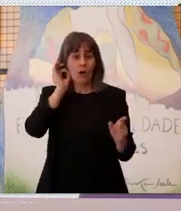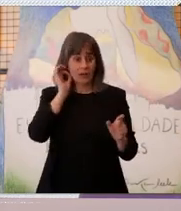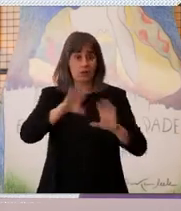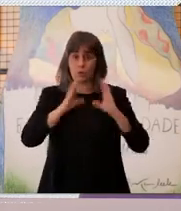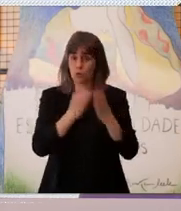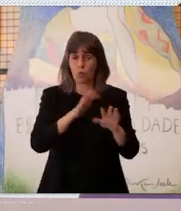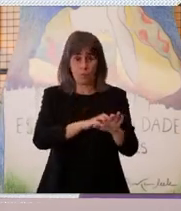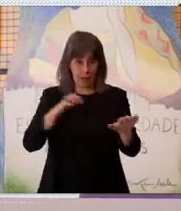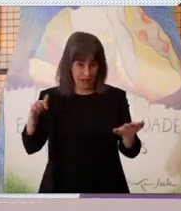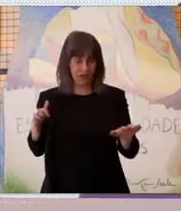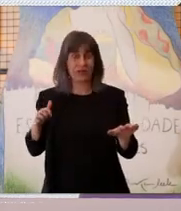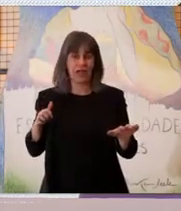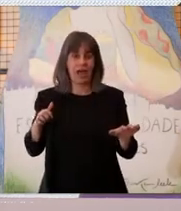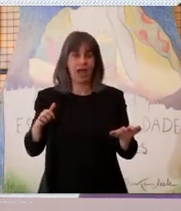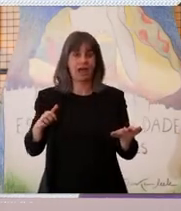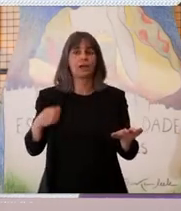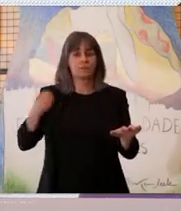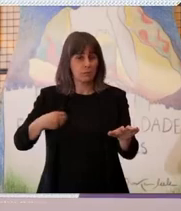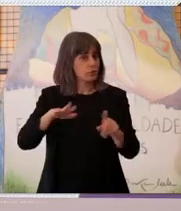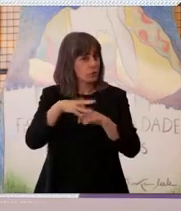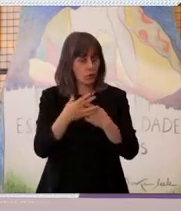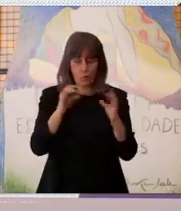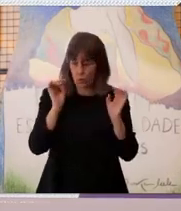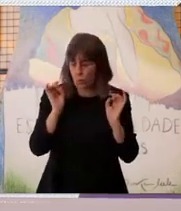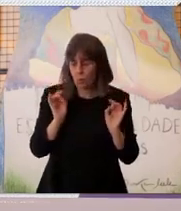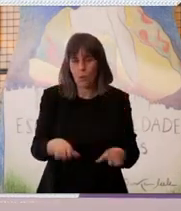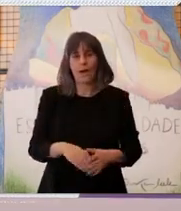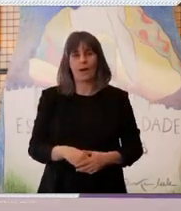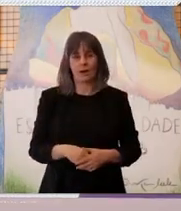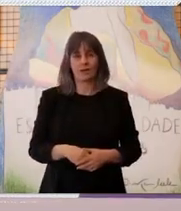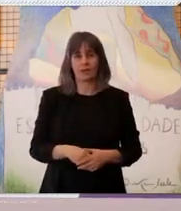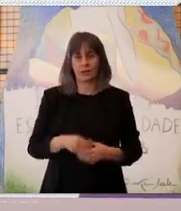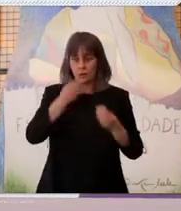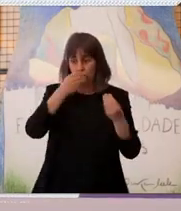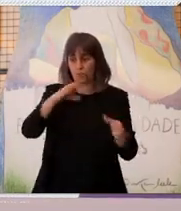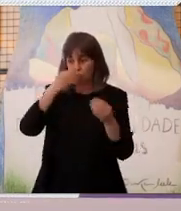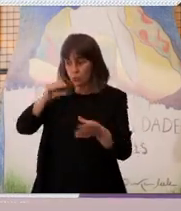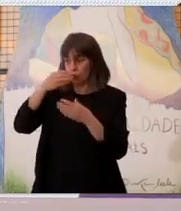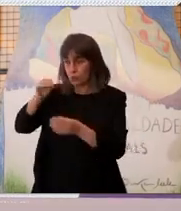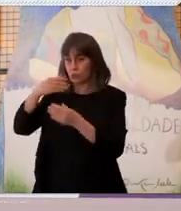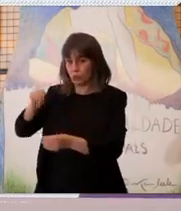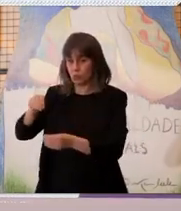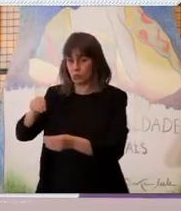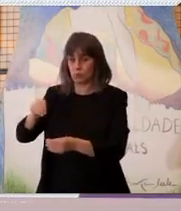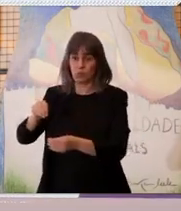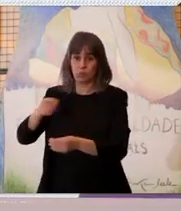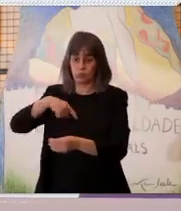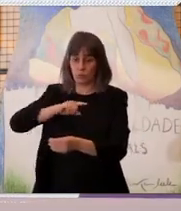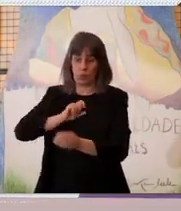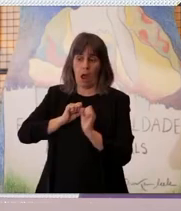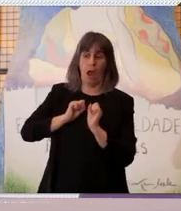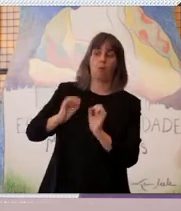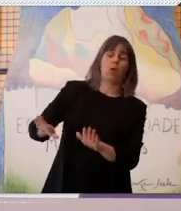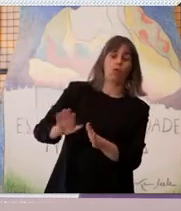cuantitativamente hablando están en esa situación de las que han venido a sustituir algunas que pudimos abandonar pues